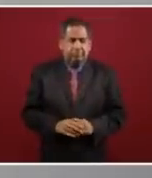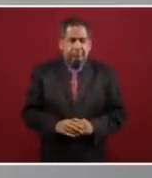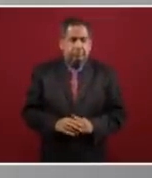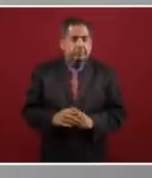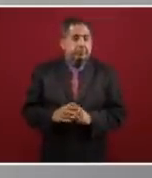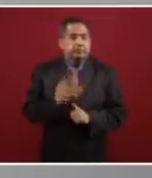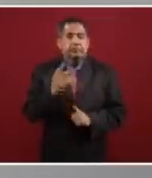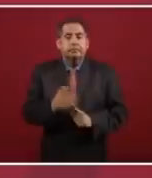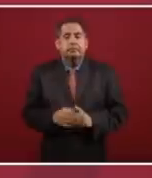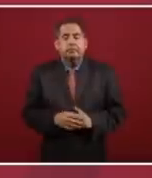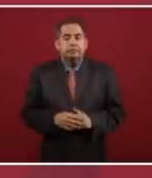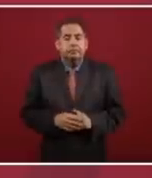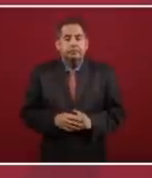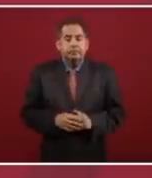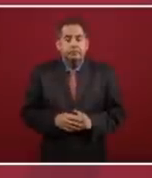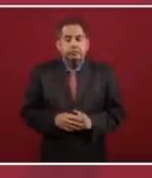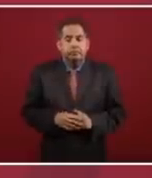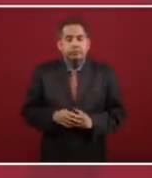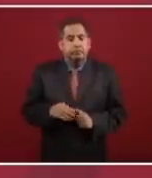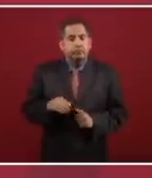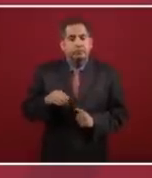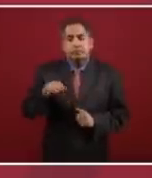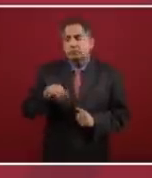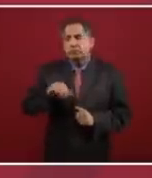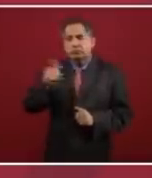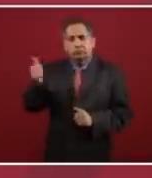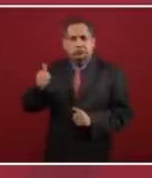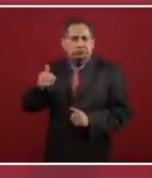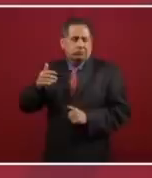porque en otros casos